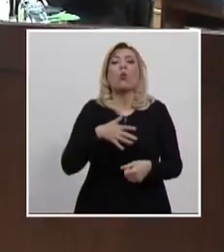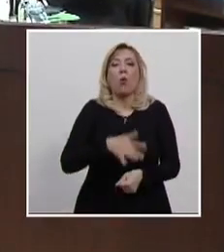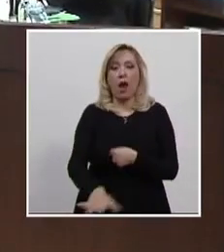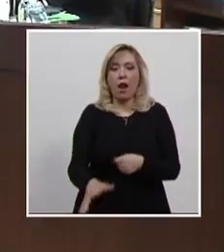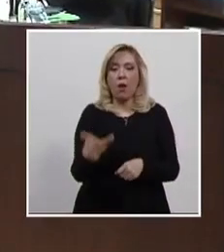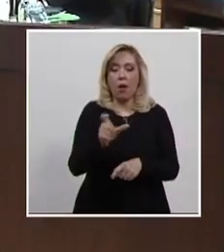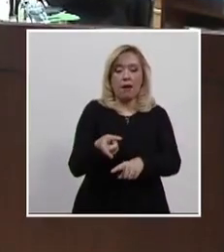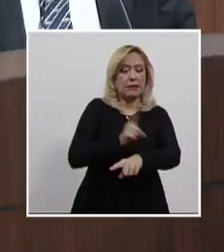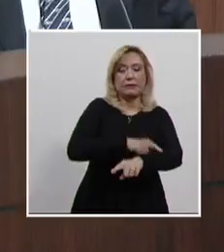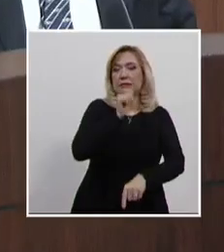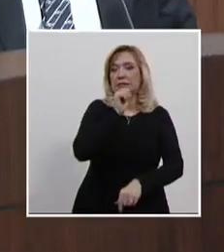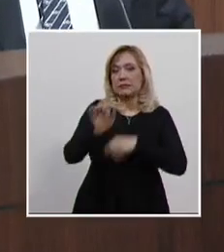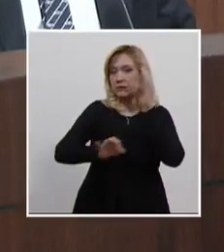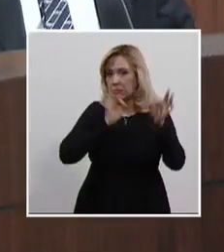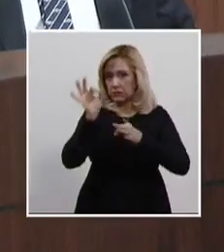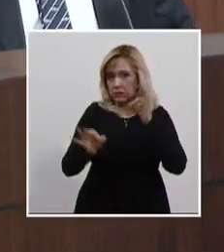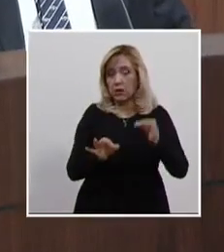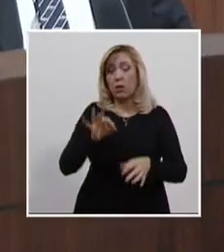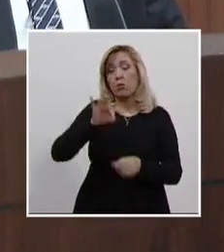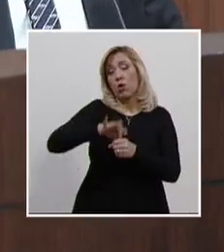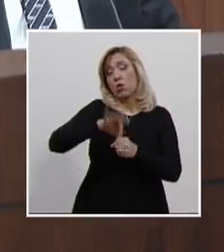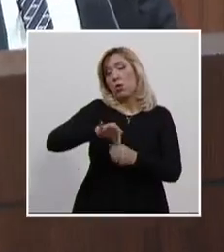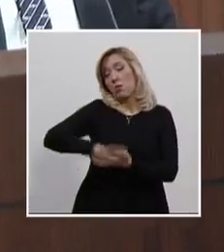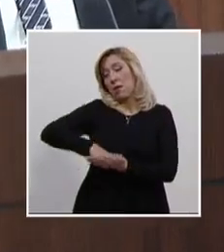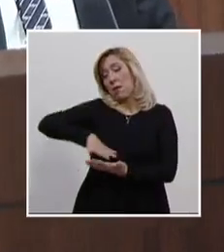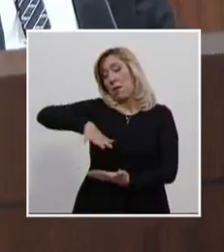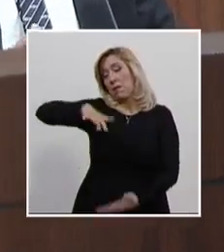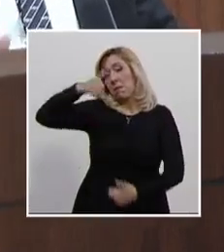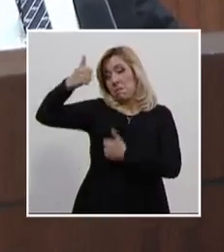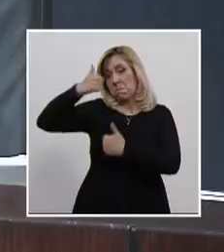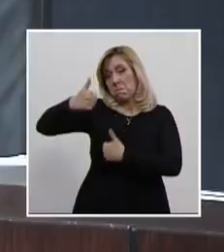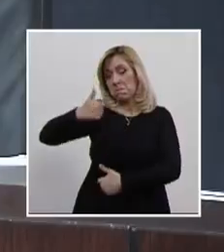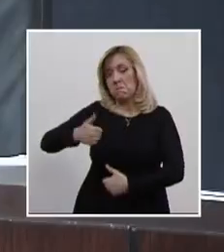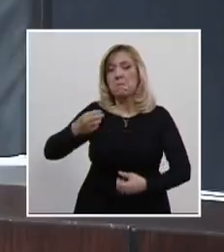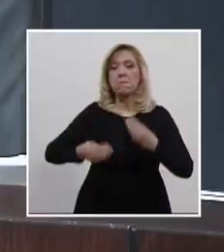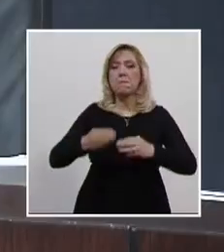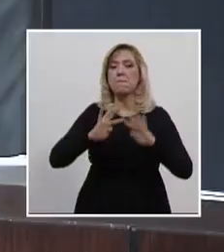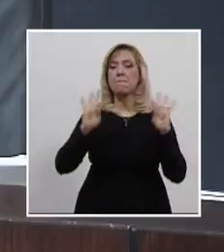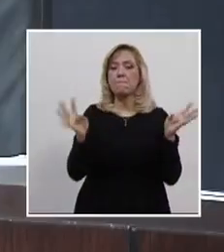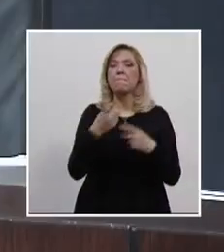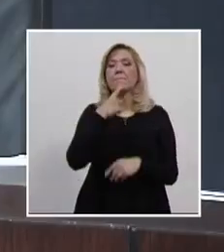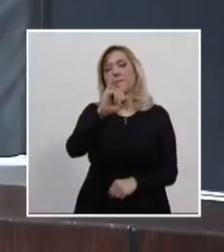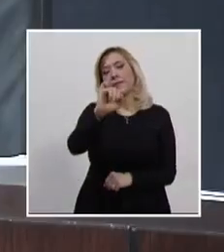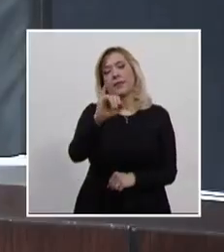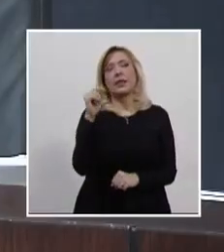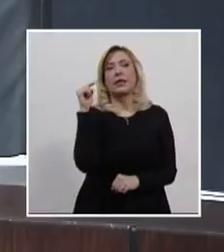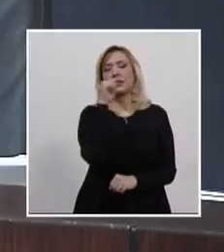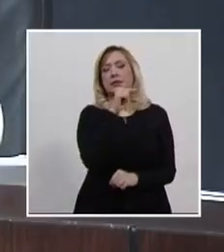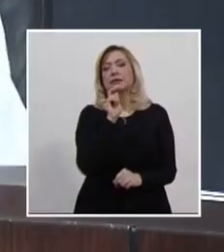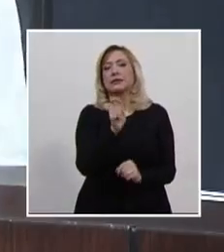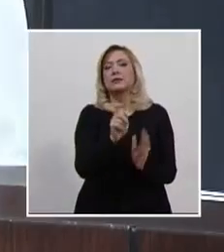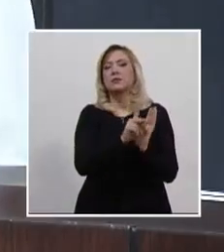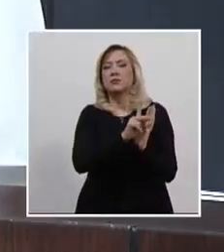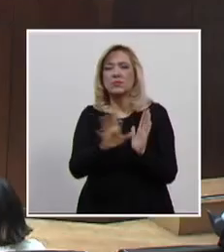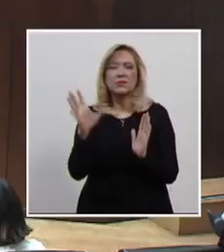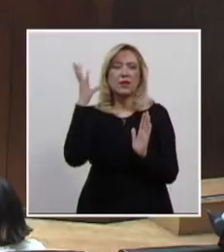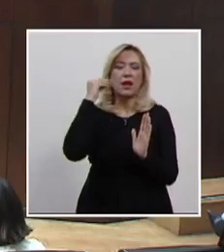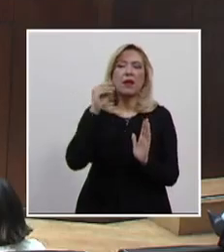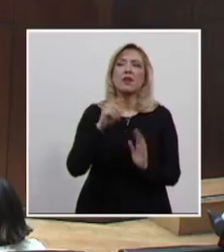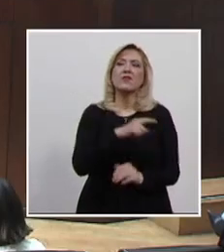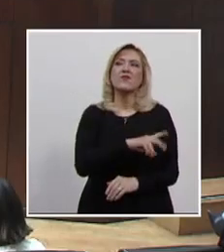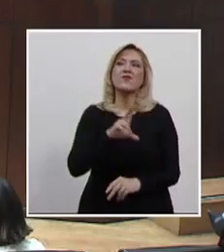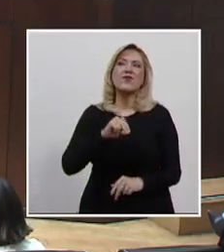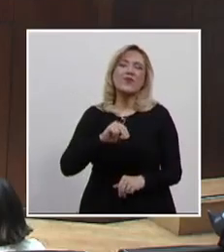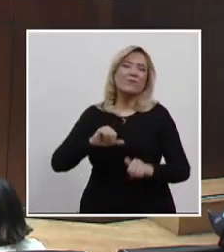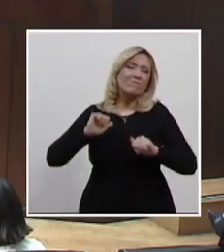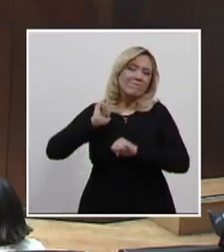de intercampañas. Por mayoría de votos, las y los magistrados establecieron que el área de comunicación social no es competente para establecer este